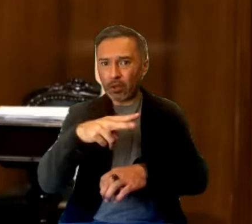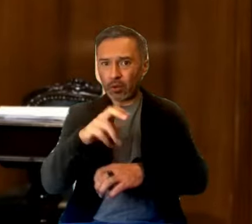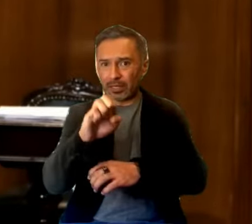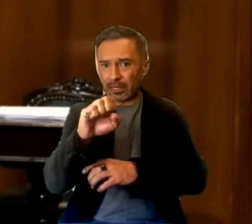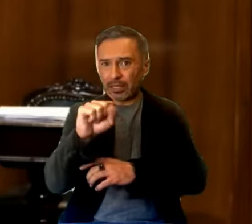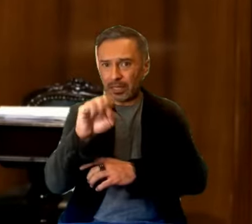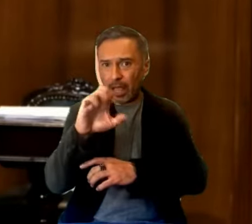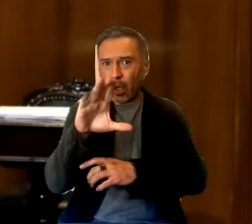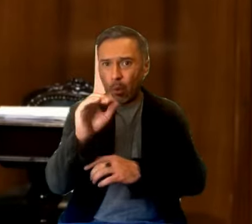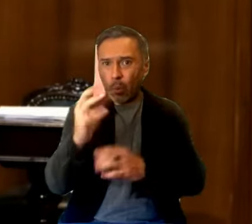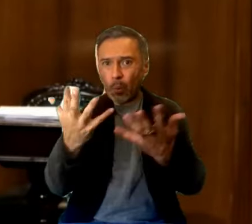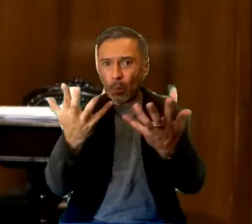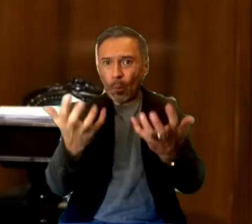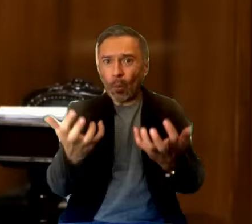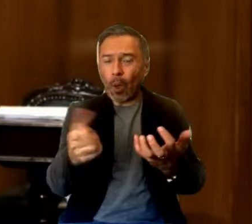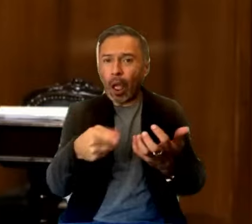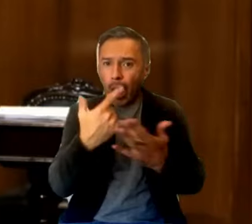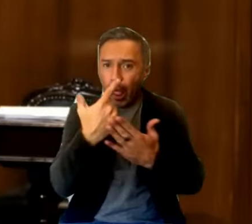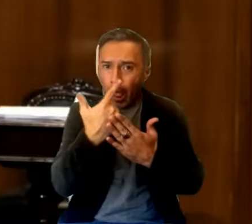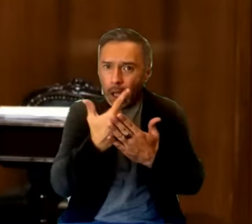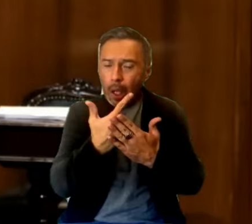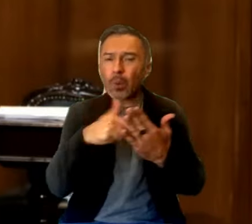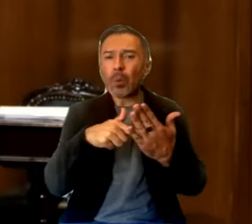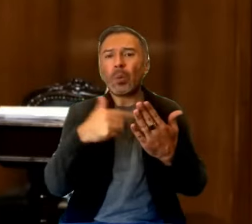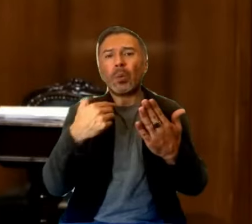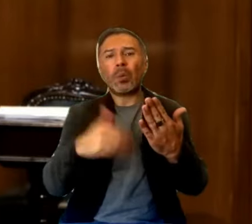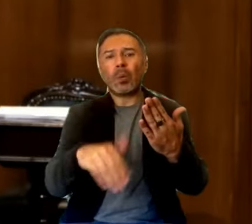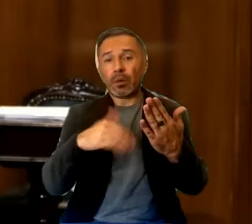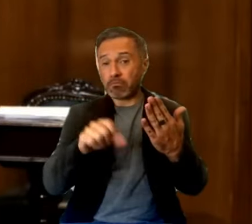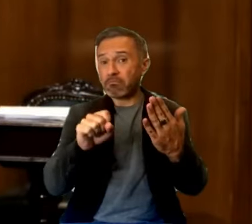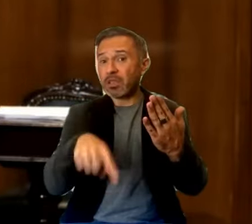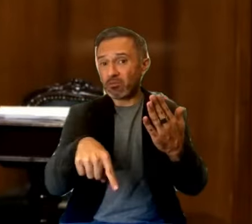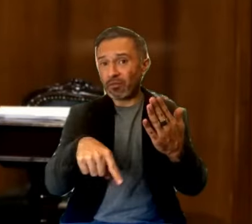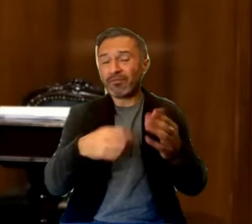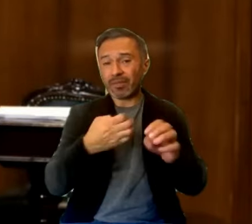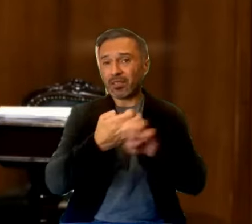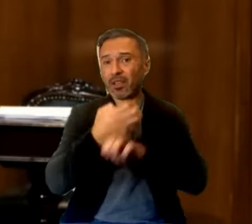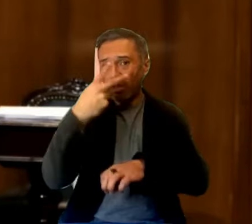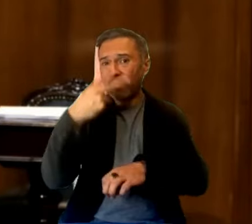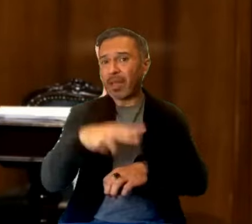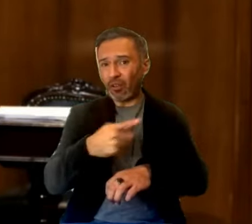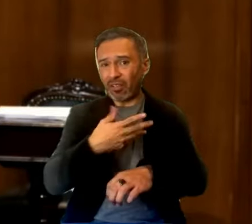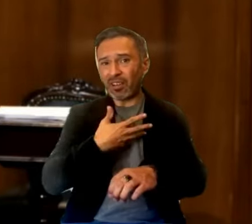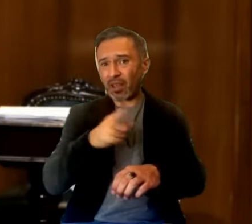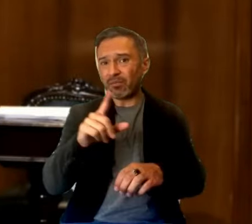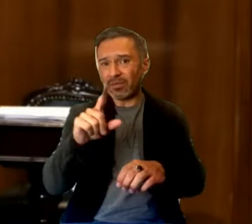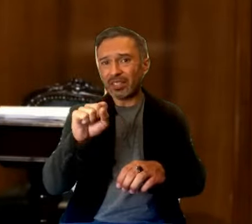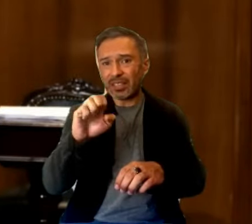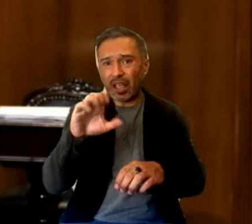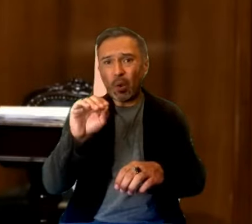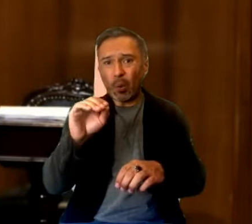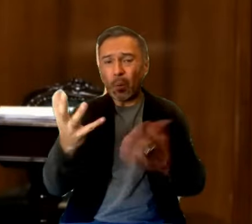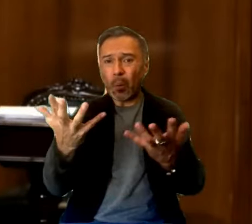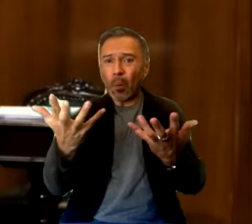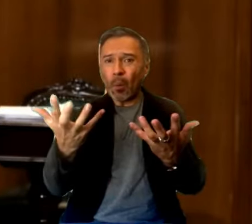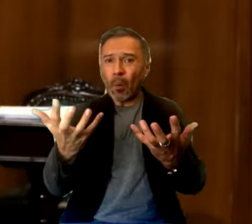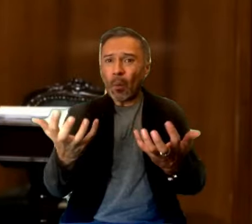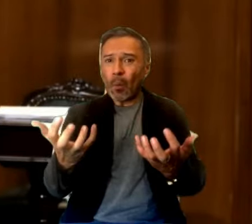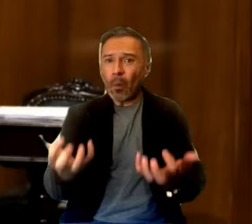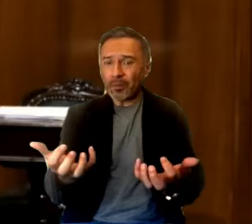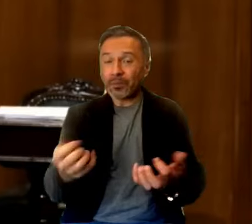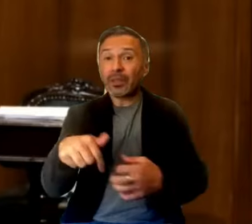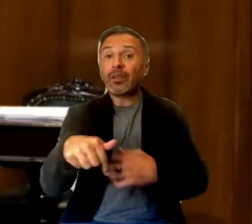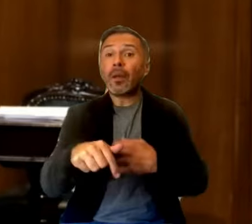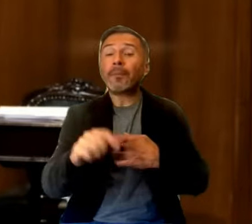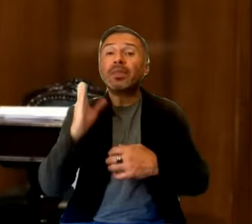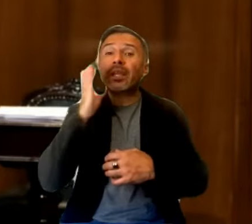diagnóstico aparece reflejado el Estado de México. Este trabajo parlamentario está basado